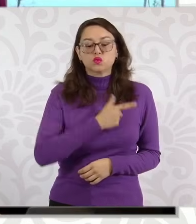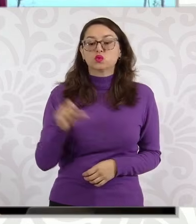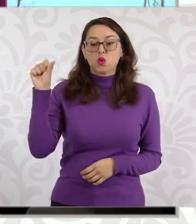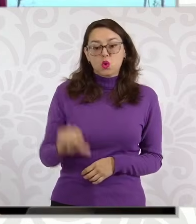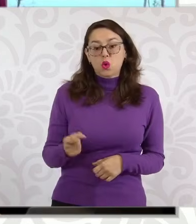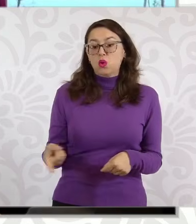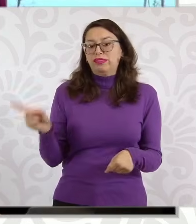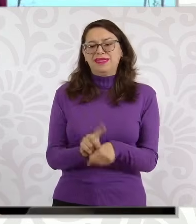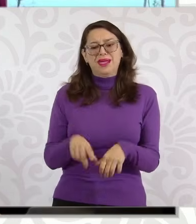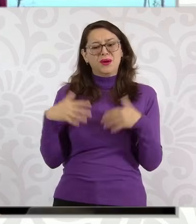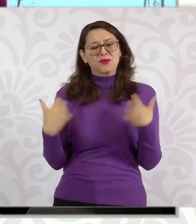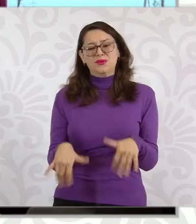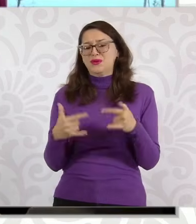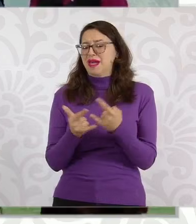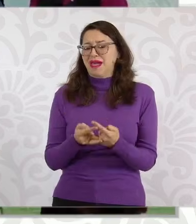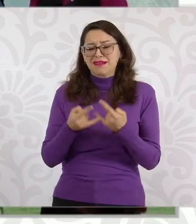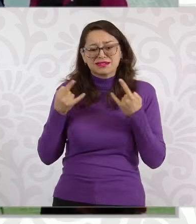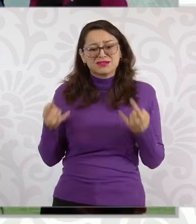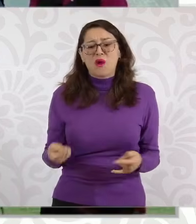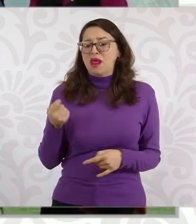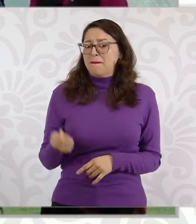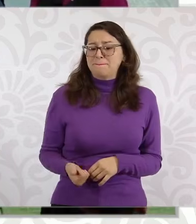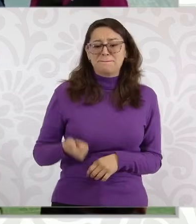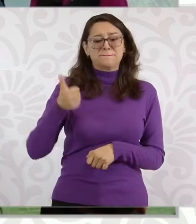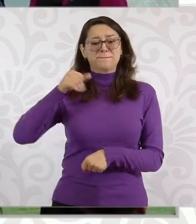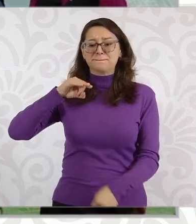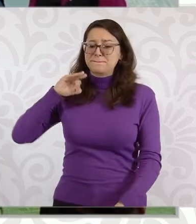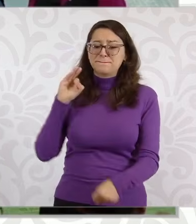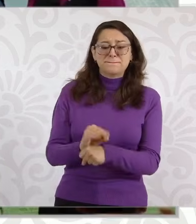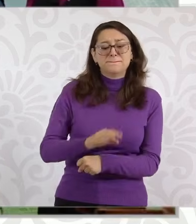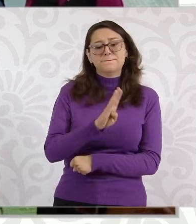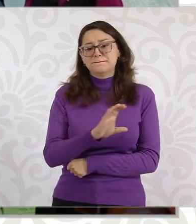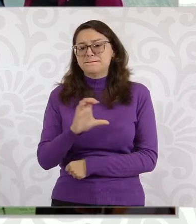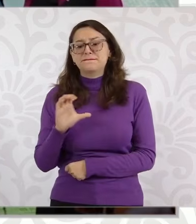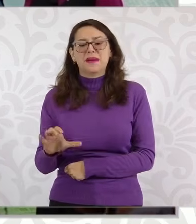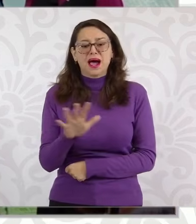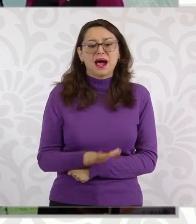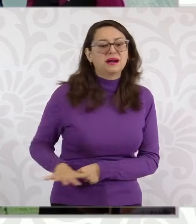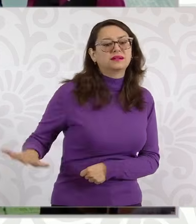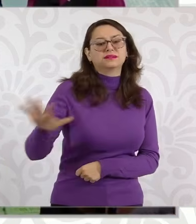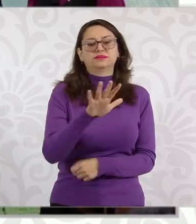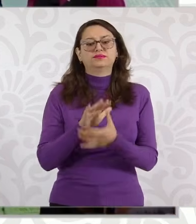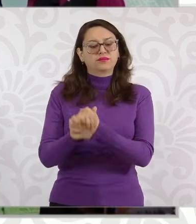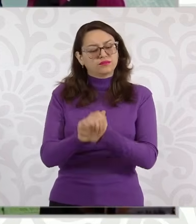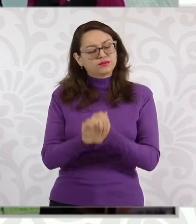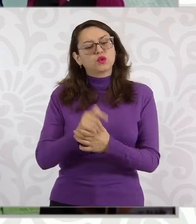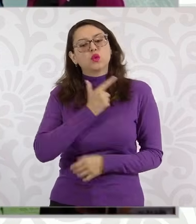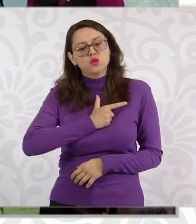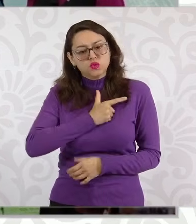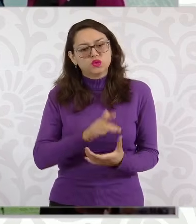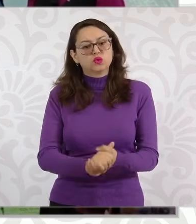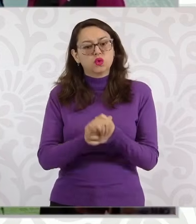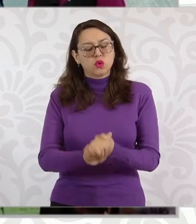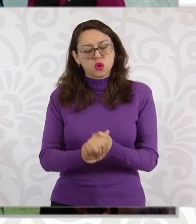este día histórico para el pueblo de Baja California. Saludo con muchísimo gusto a Efraín Morales, a